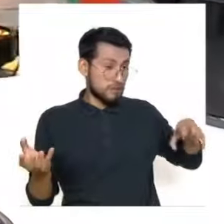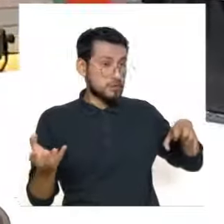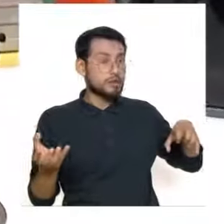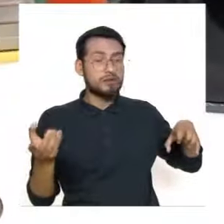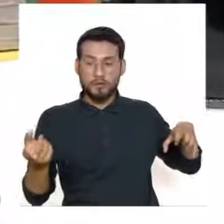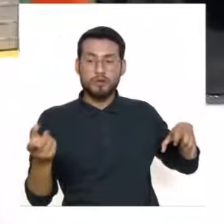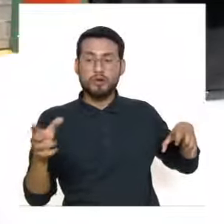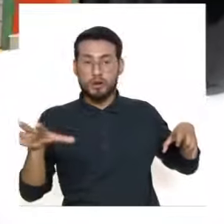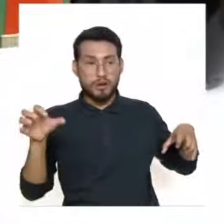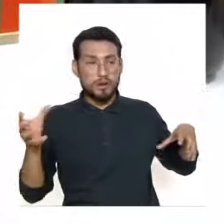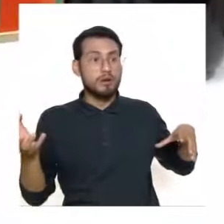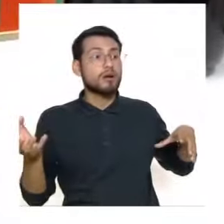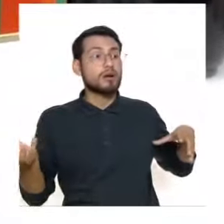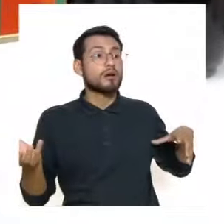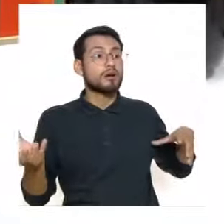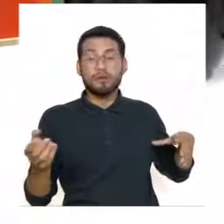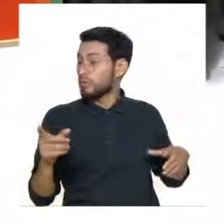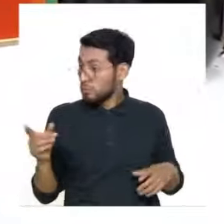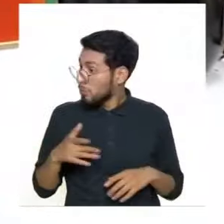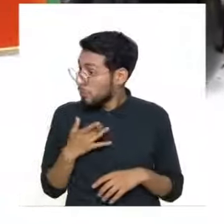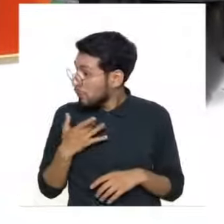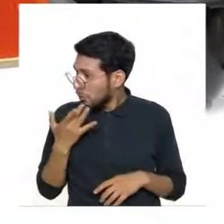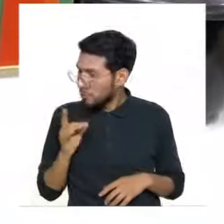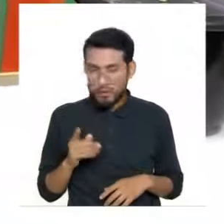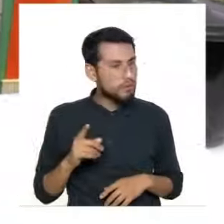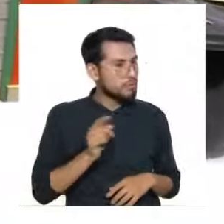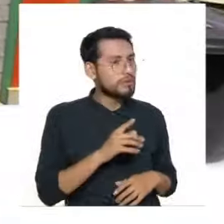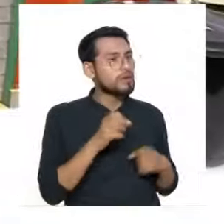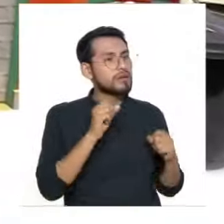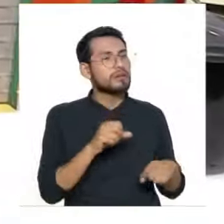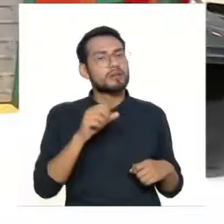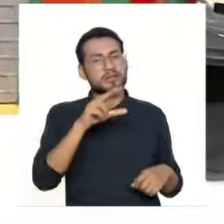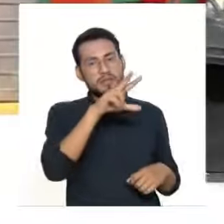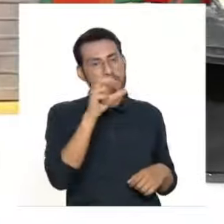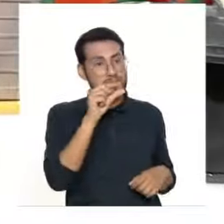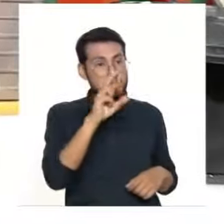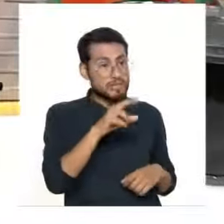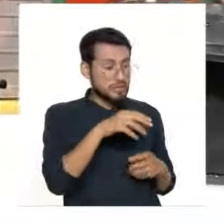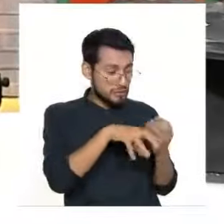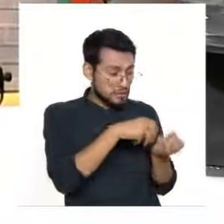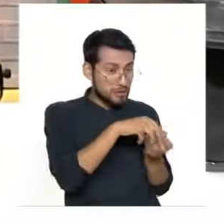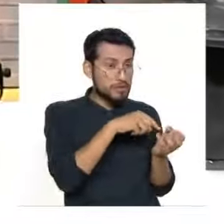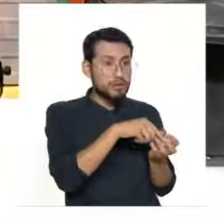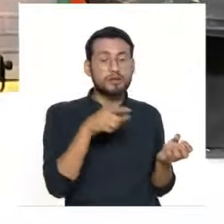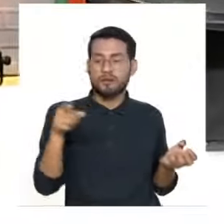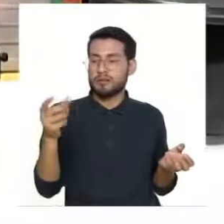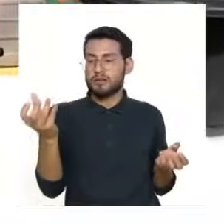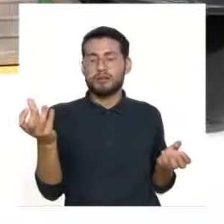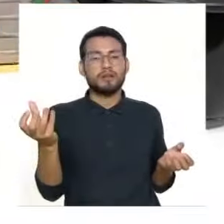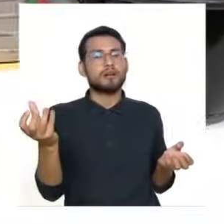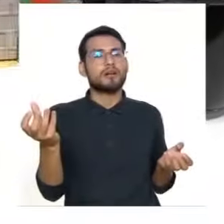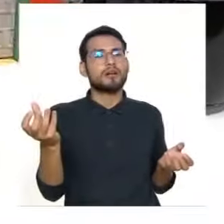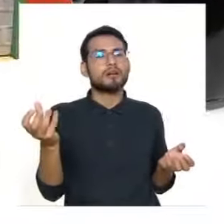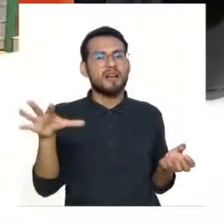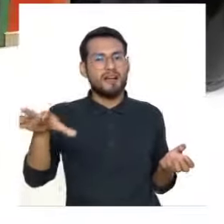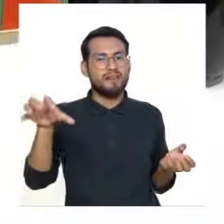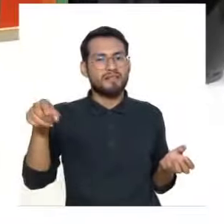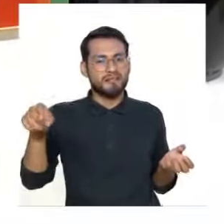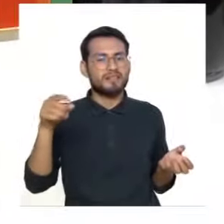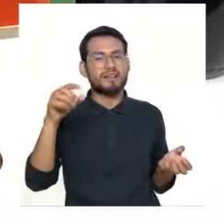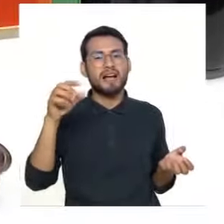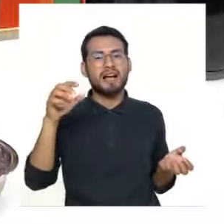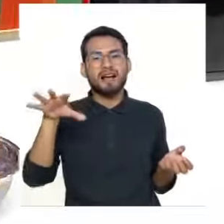porcionado pero no se siente no se siente Claro que no se para 300 G de arroz graneadito lleva un paquete de de